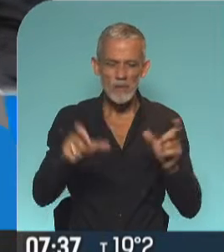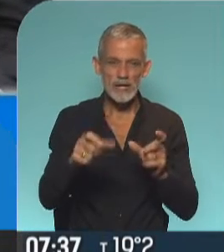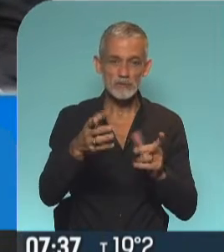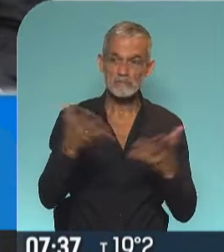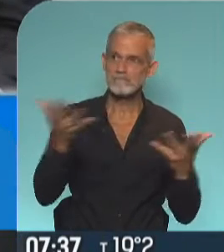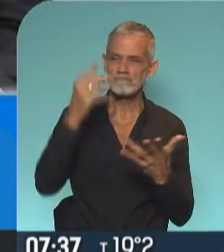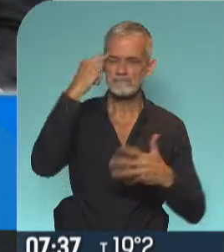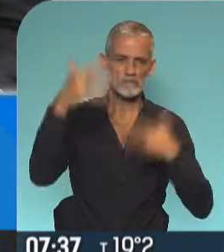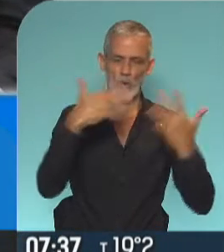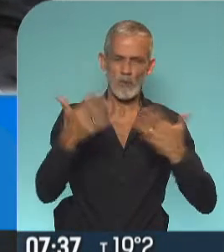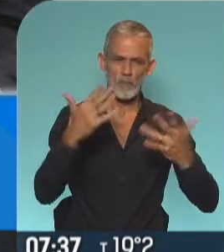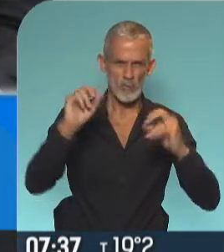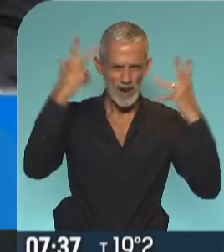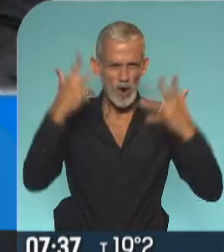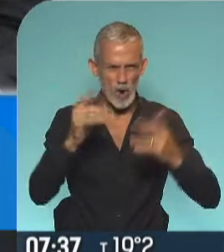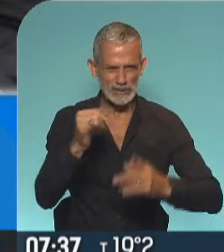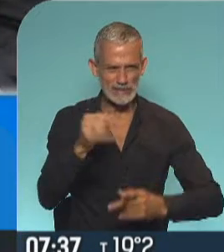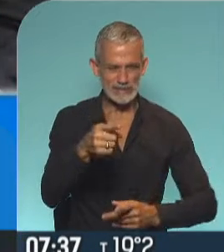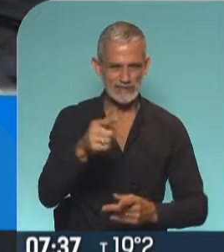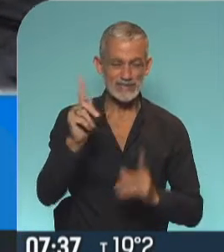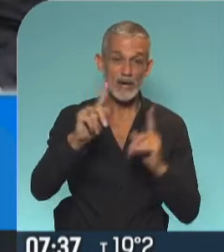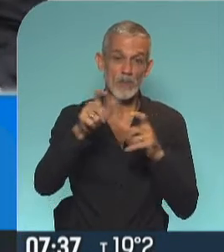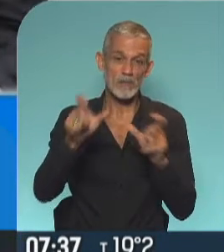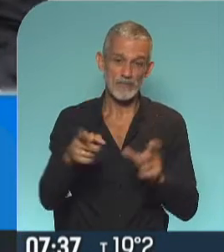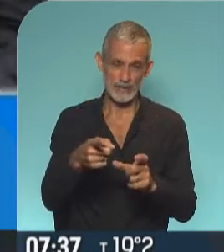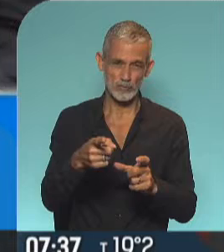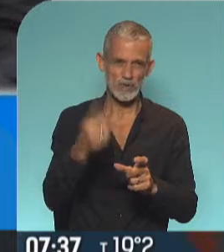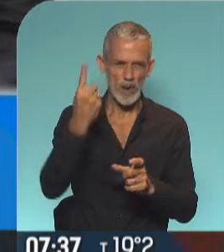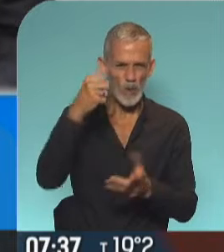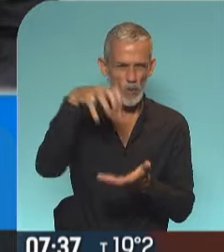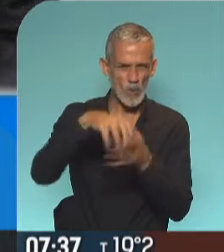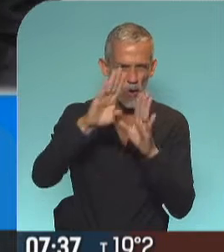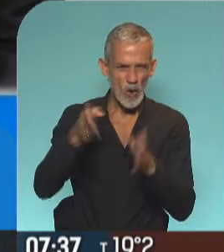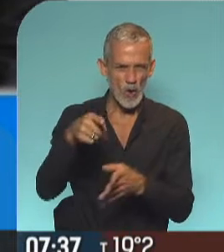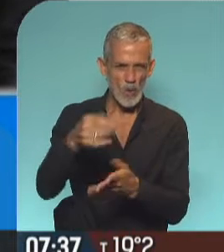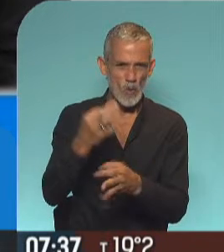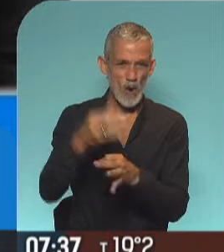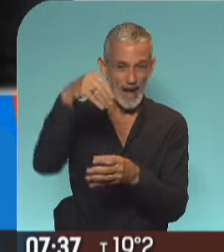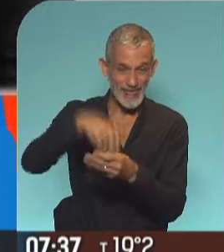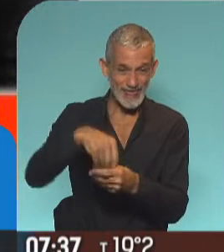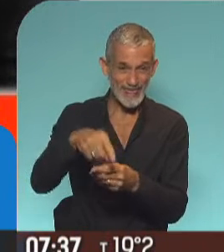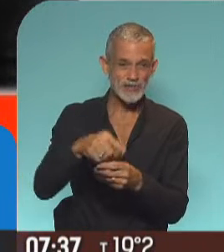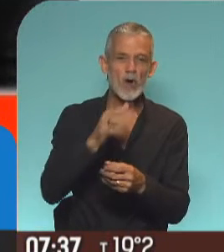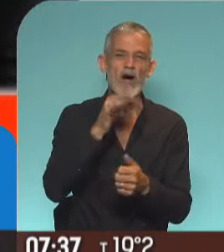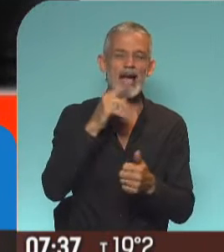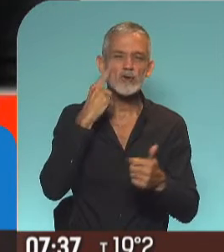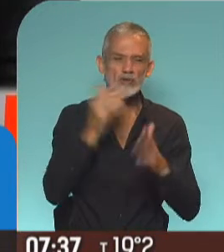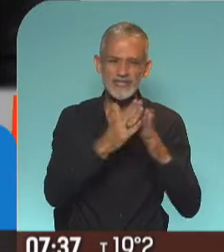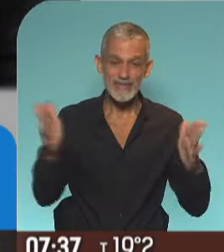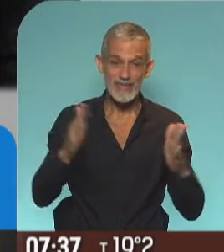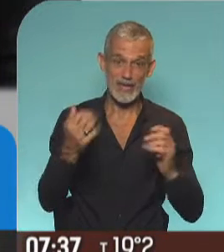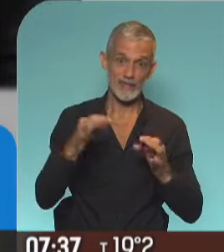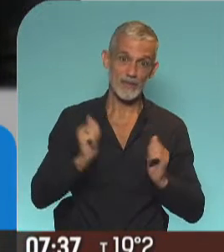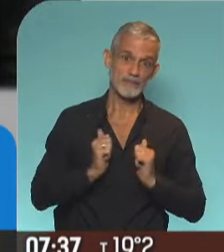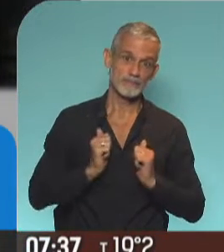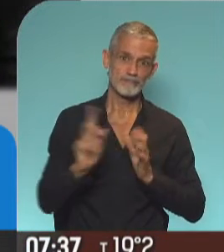generó confusión, enojo. Hubo, por ejemplo, en uno de estos lugares de aislamiento, dentro de esos 14 días que uno se tiene